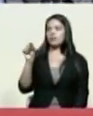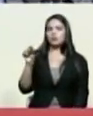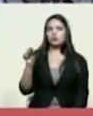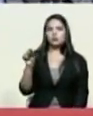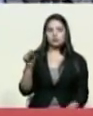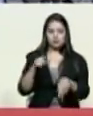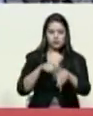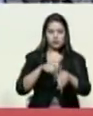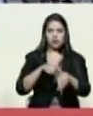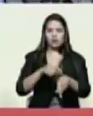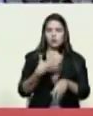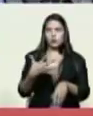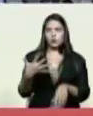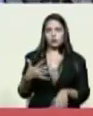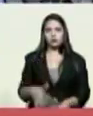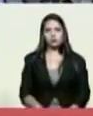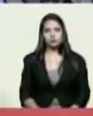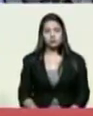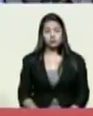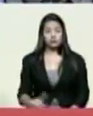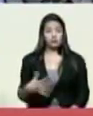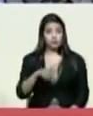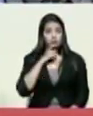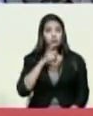presión del tiempo,